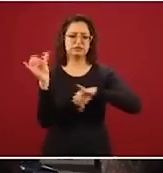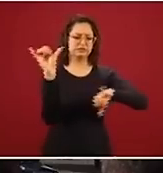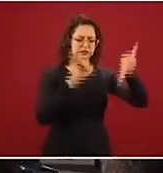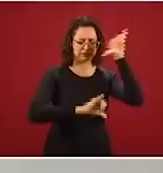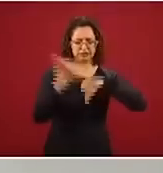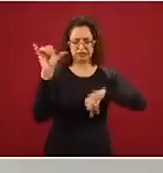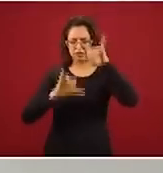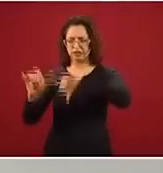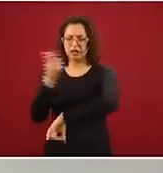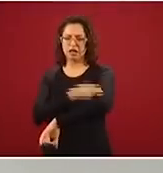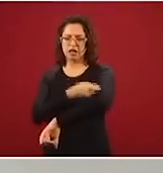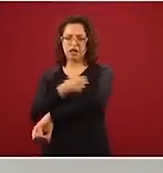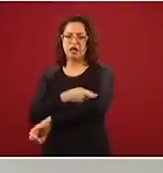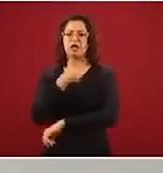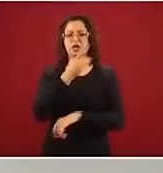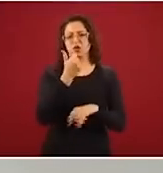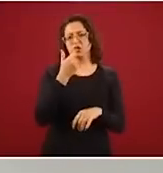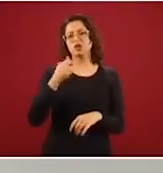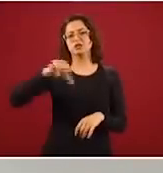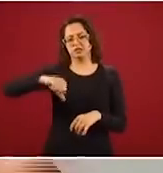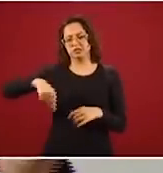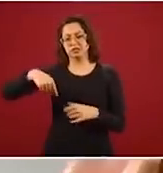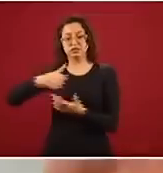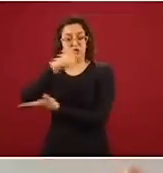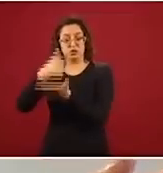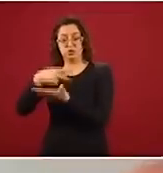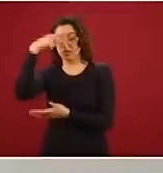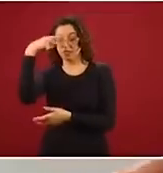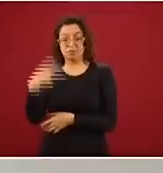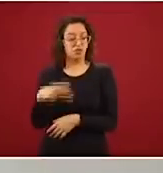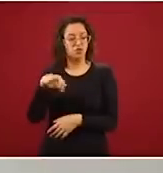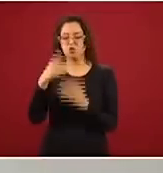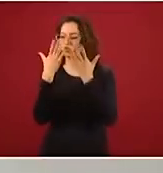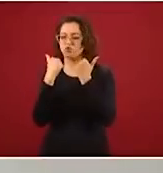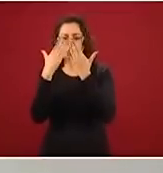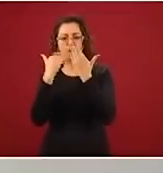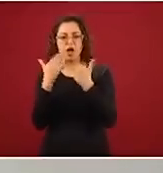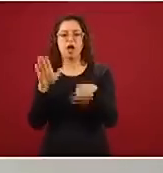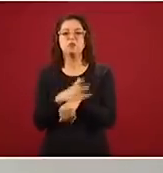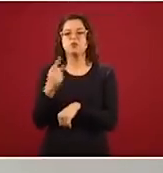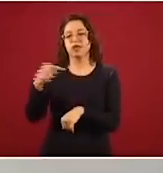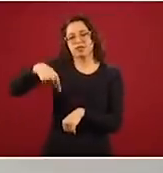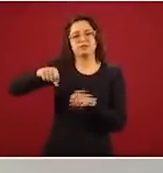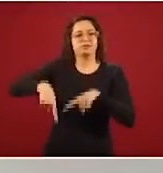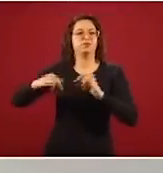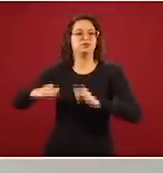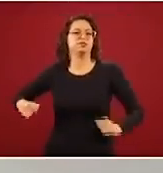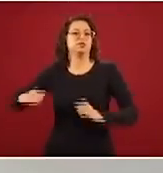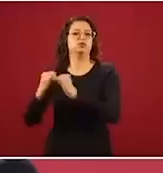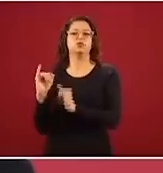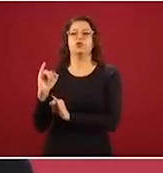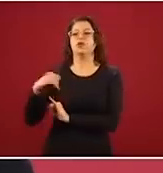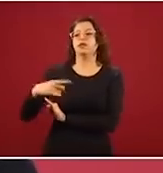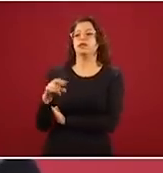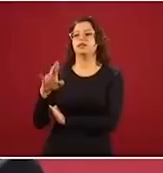del país, hay uno por cada estado, la Ciudad de México no tiene por razones históricas, dado que el INDRE está aquí, van